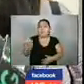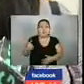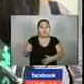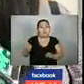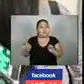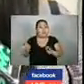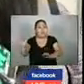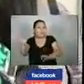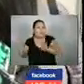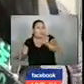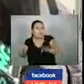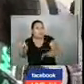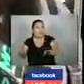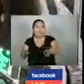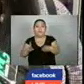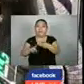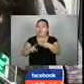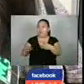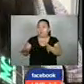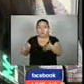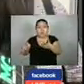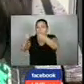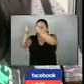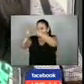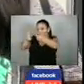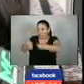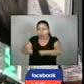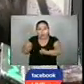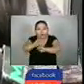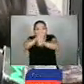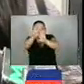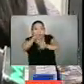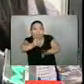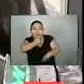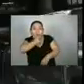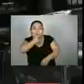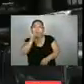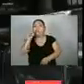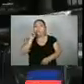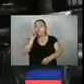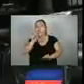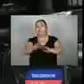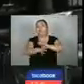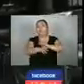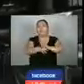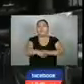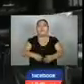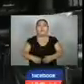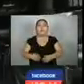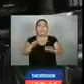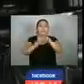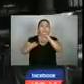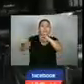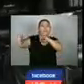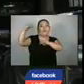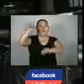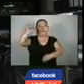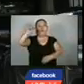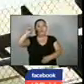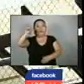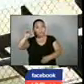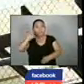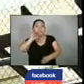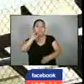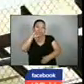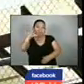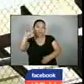recibido justicia, cuando no hay rendición de cuentas, no hay transparencia, hay escándalos de corrupción. Un magistrado del Tribunal Supremo Electoral ya afirmó